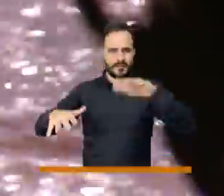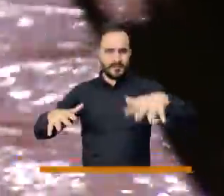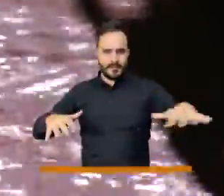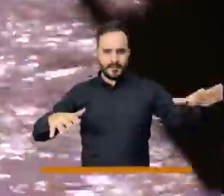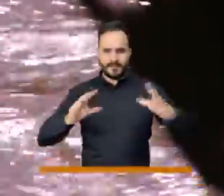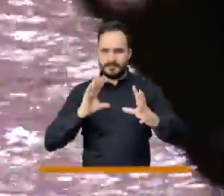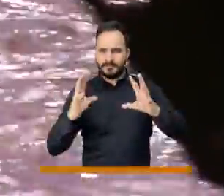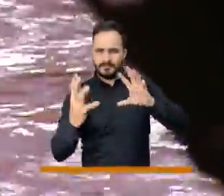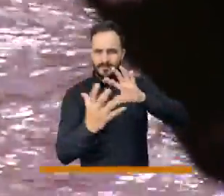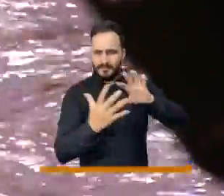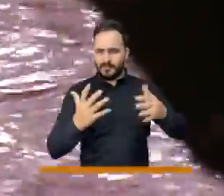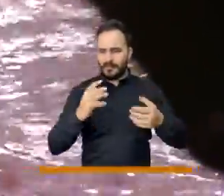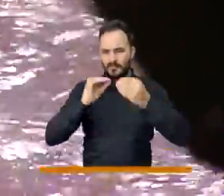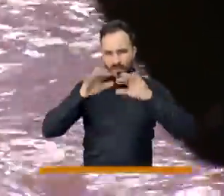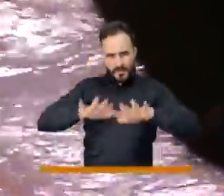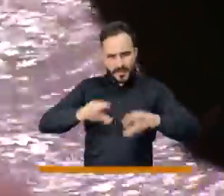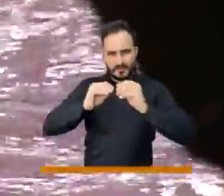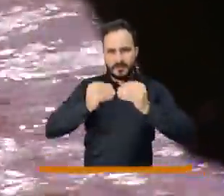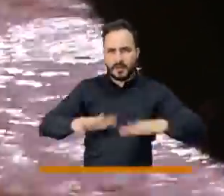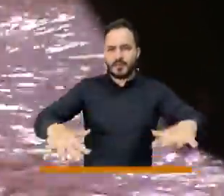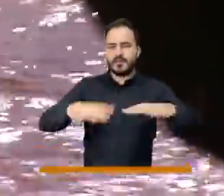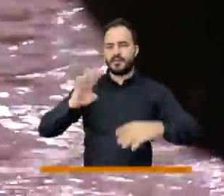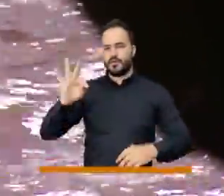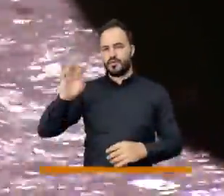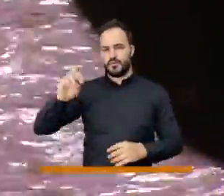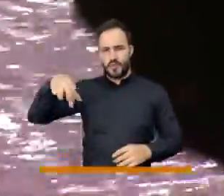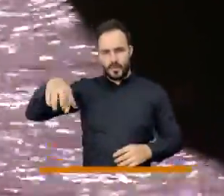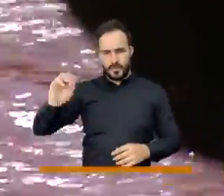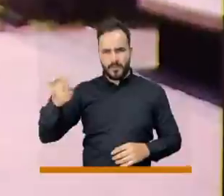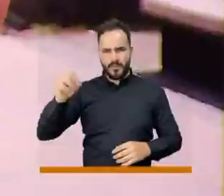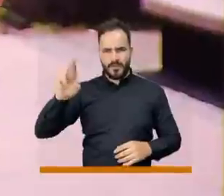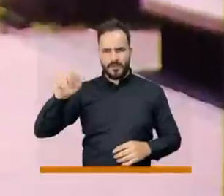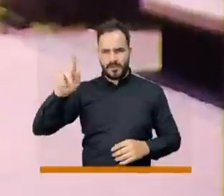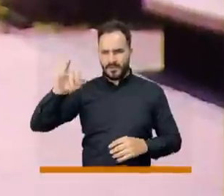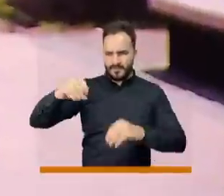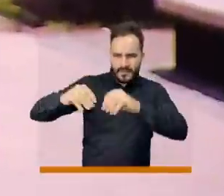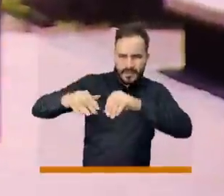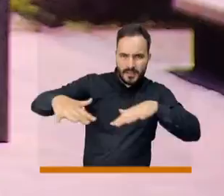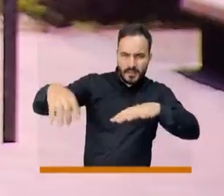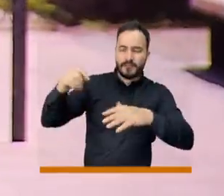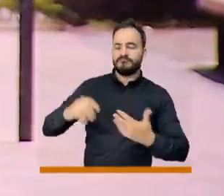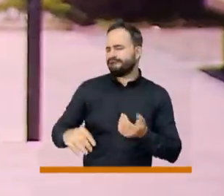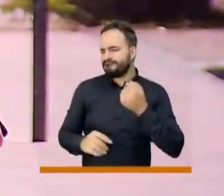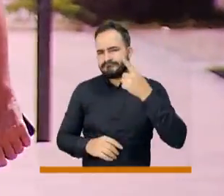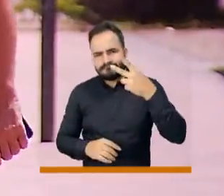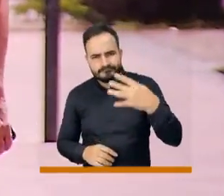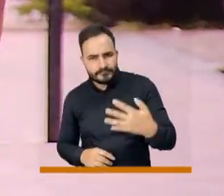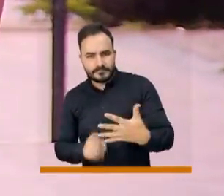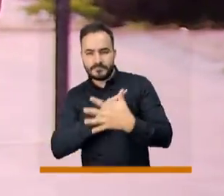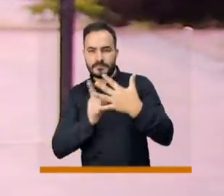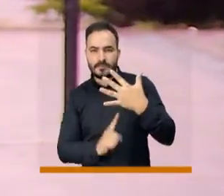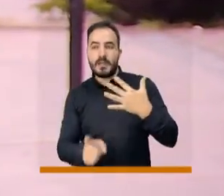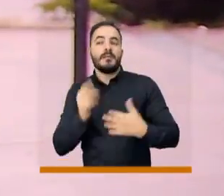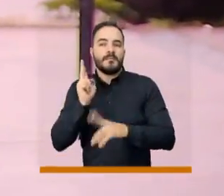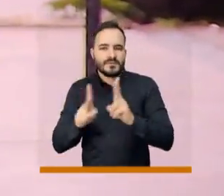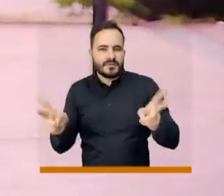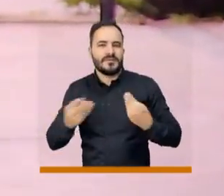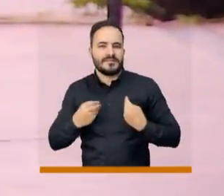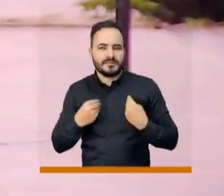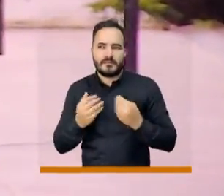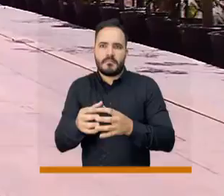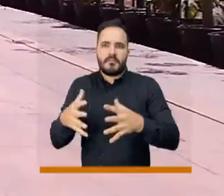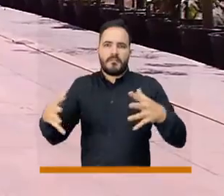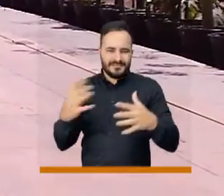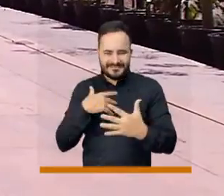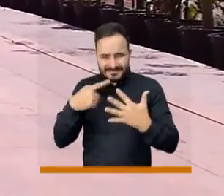geografía original todos aquellos factores naturales que han conformado la ciudad y restituir naturalmente de la mano del aumento del